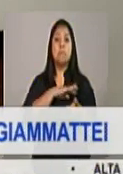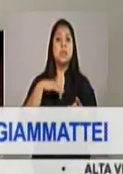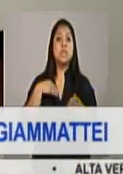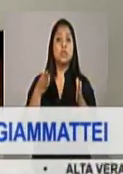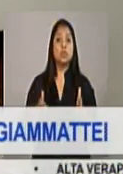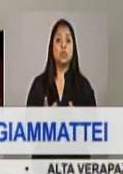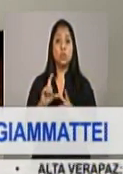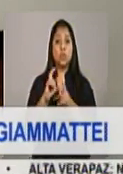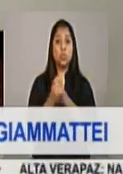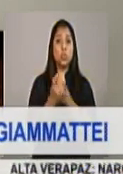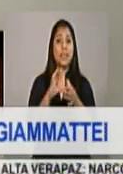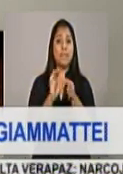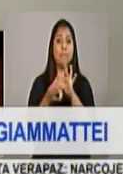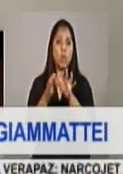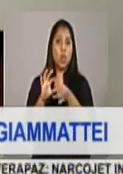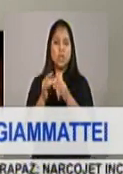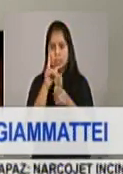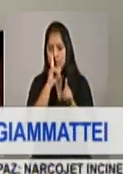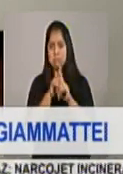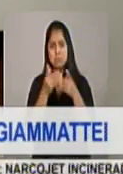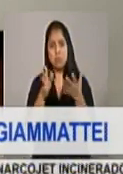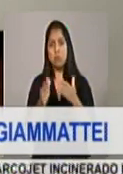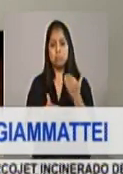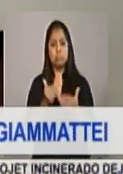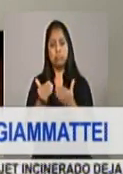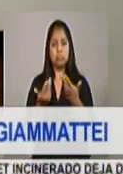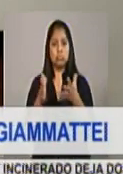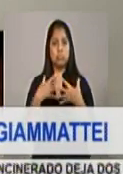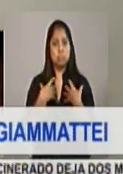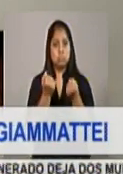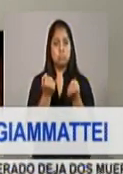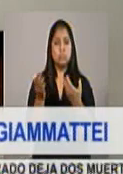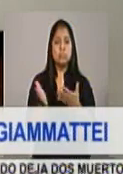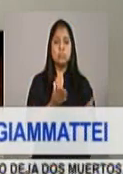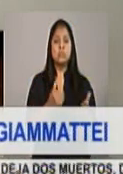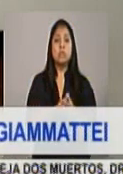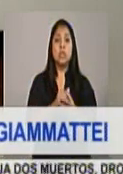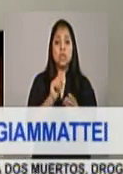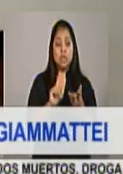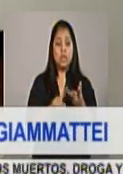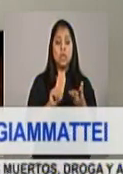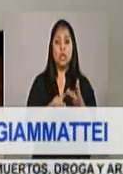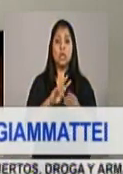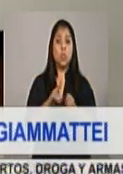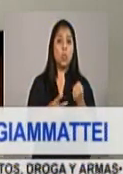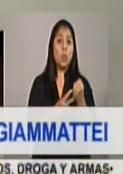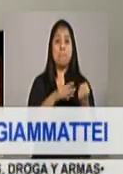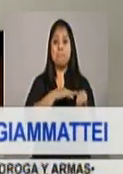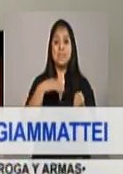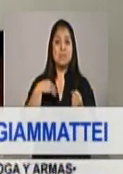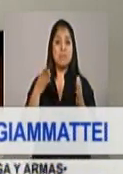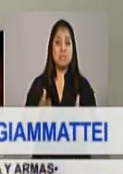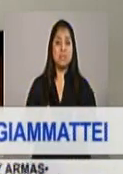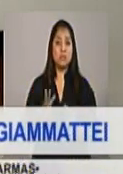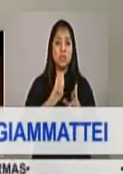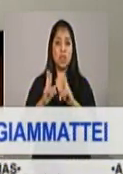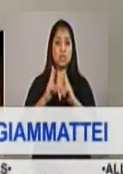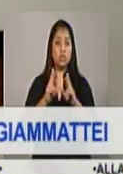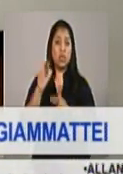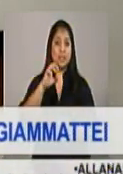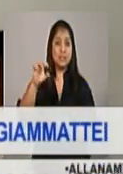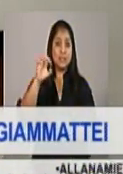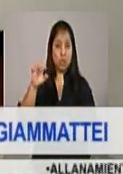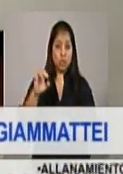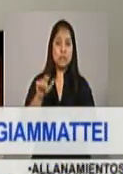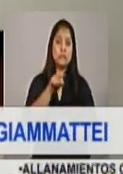que va por buen camino allá, y un viceministro en Relaciones Exteriores, de